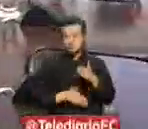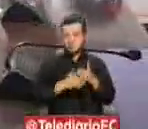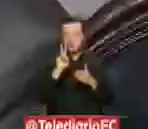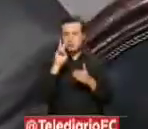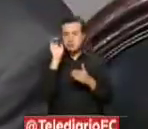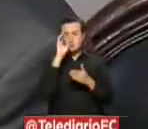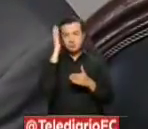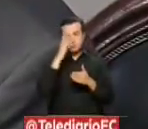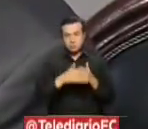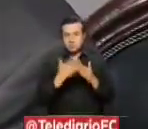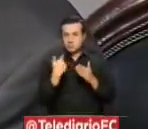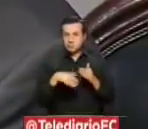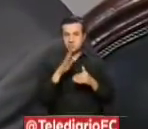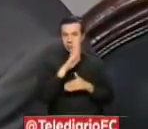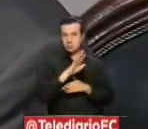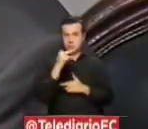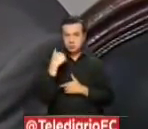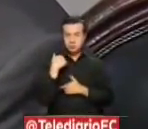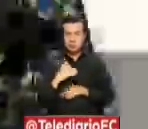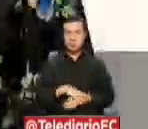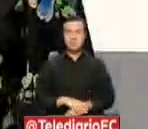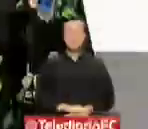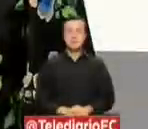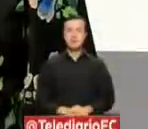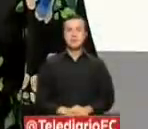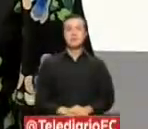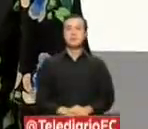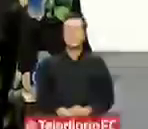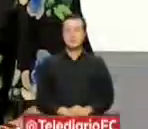2 de octubre. Valeria Villarruel, Telediario.